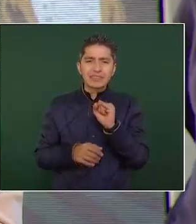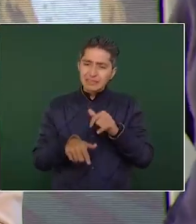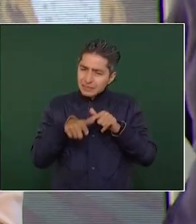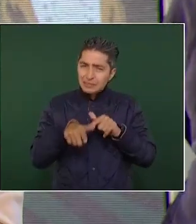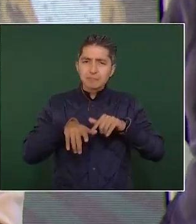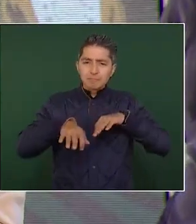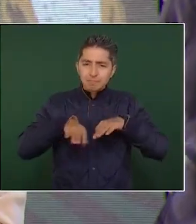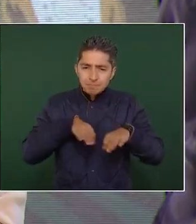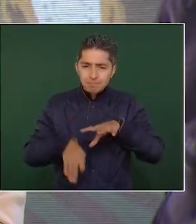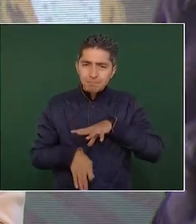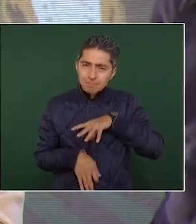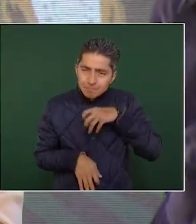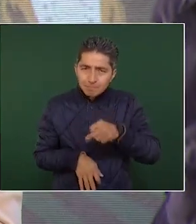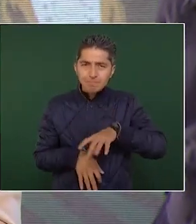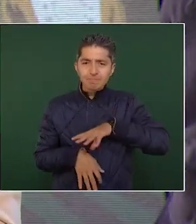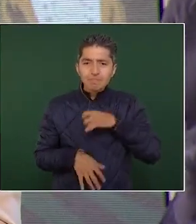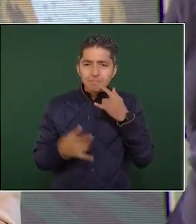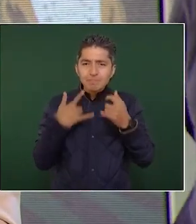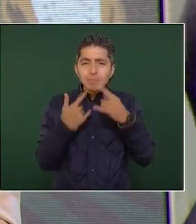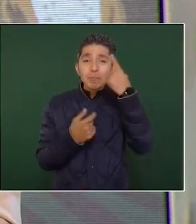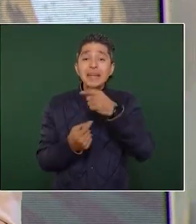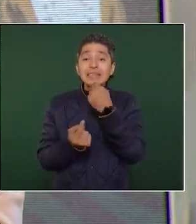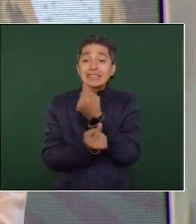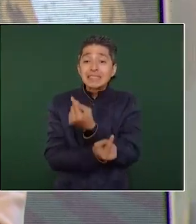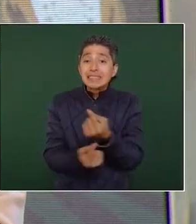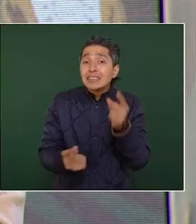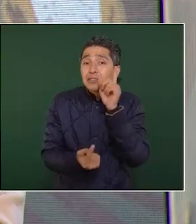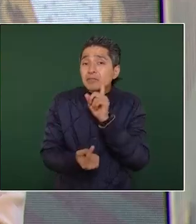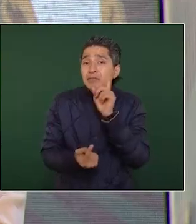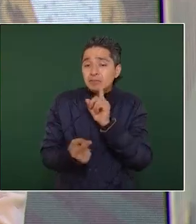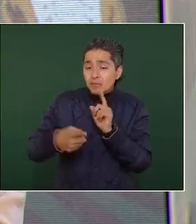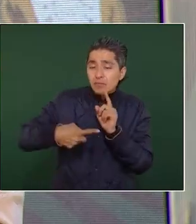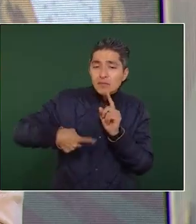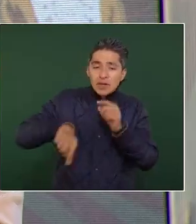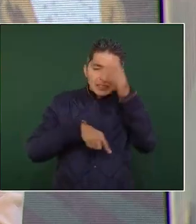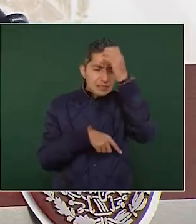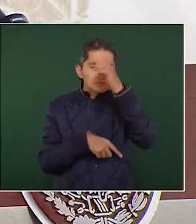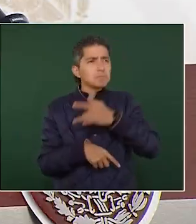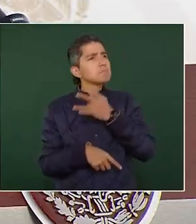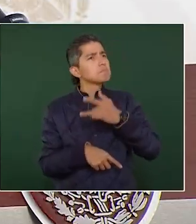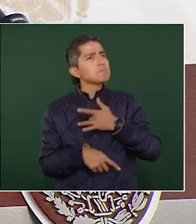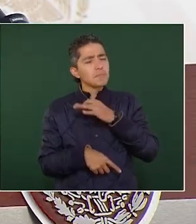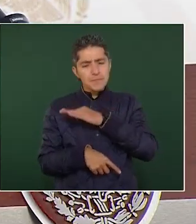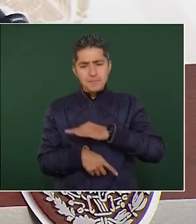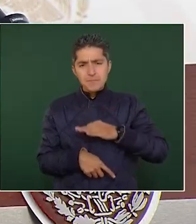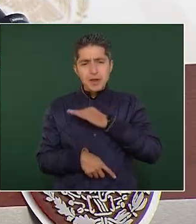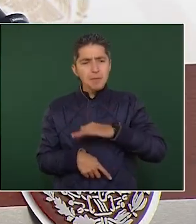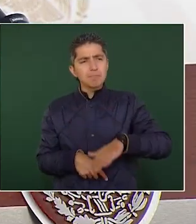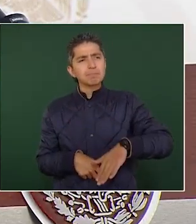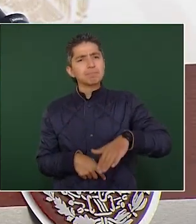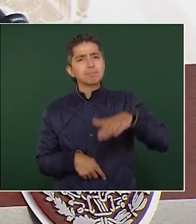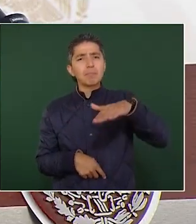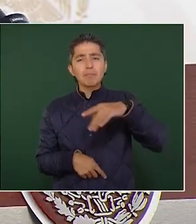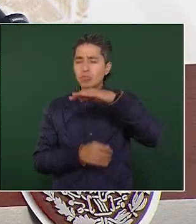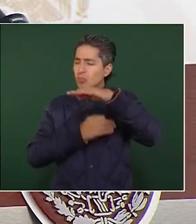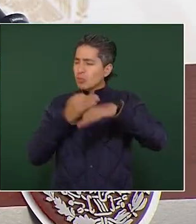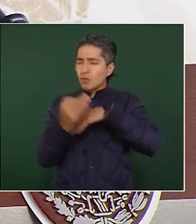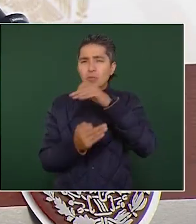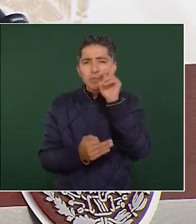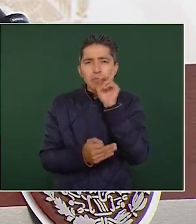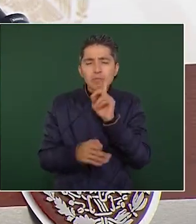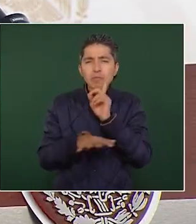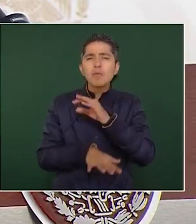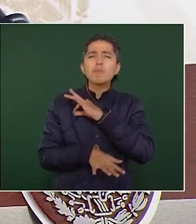mayor esfuerzo para que nuestras niñas experimenten una infancia feliz y para que todas las mujeres